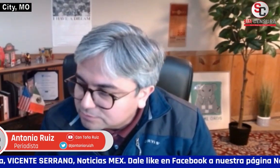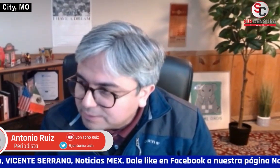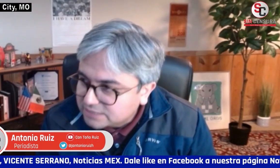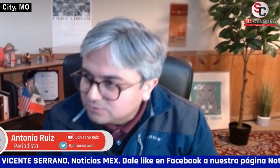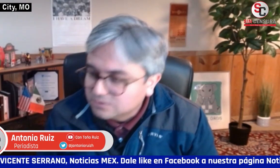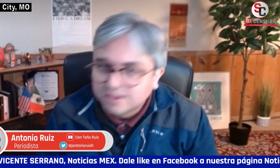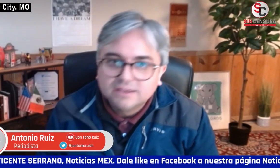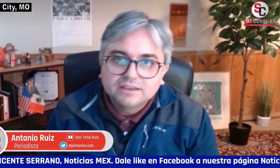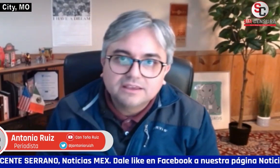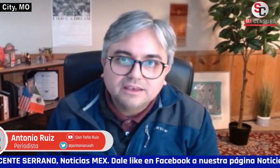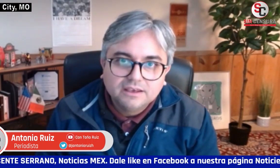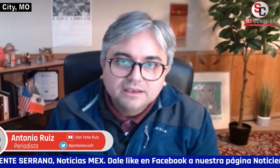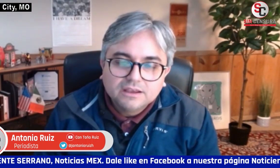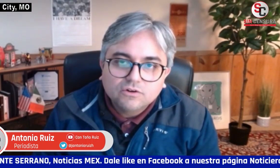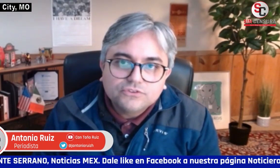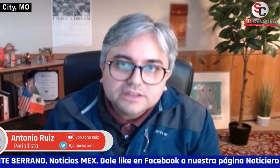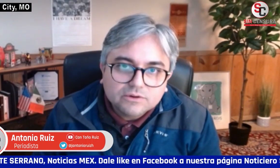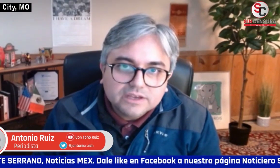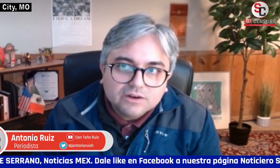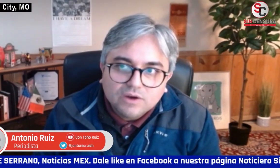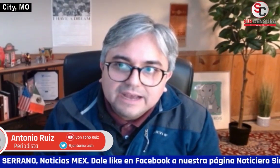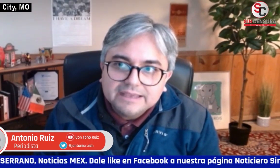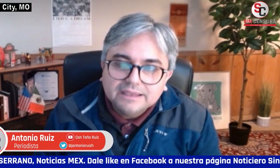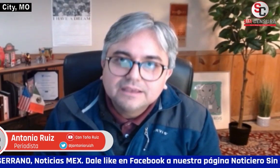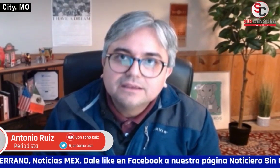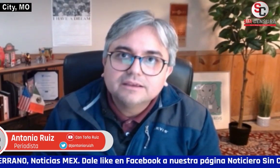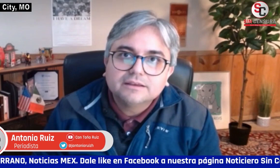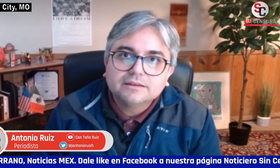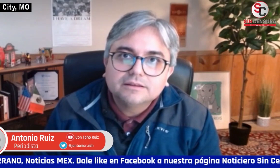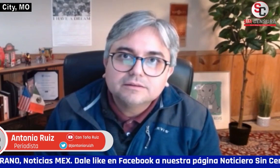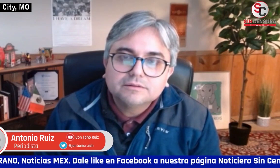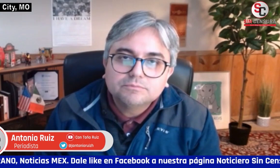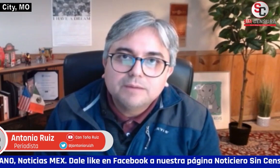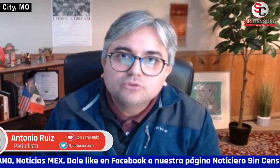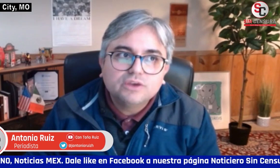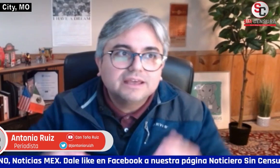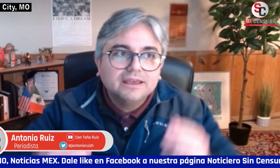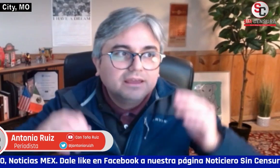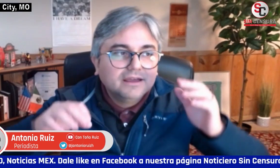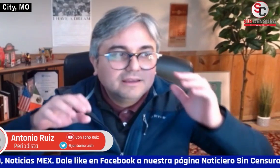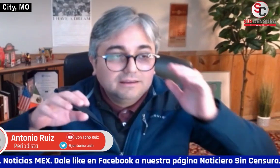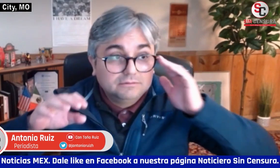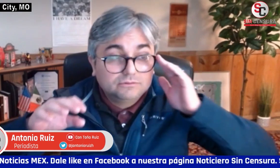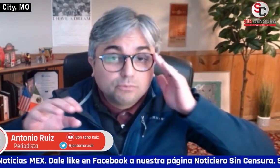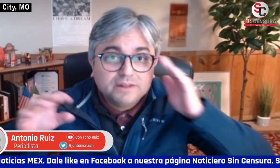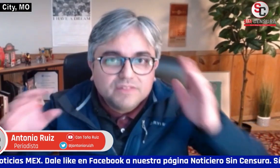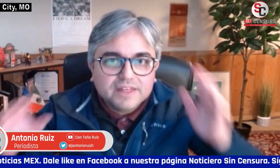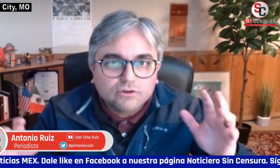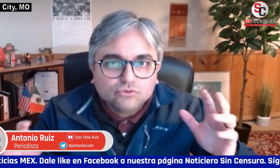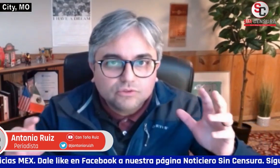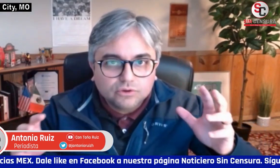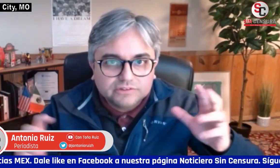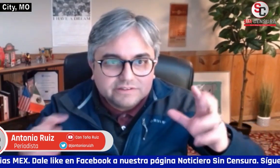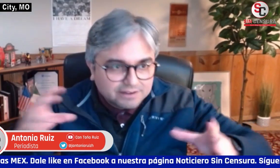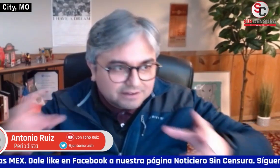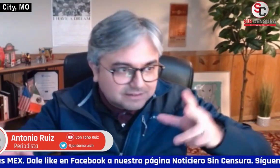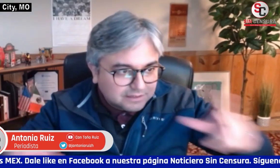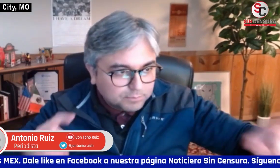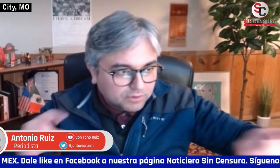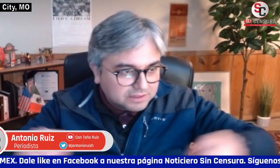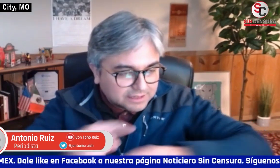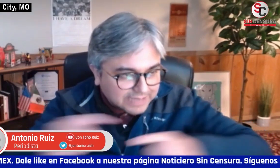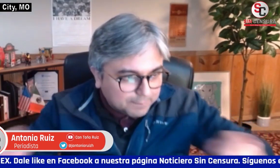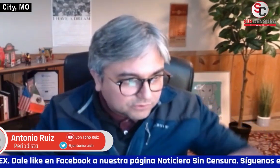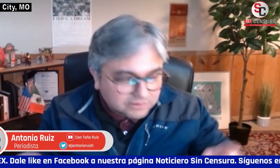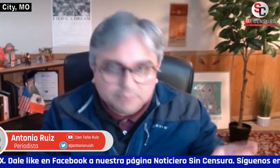mucho respeto, que considero que no hay, no hay que sorprendernos cuando existen este